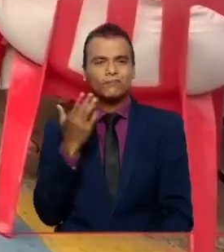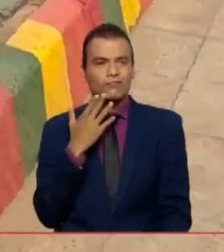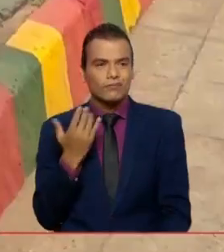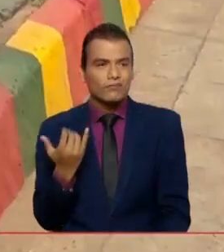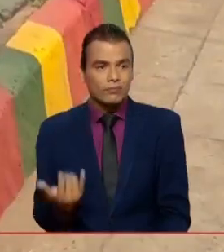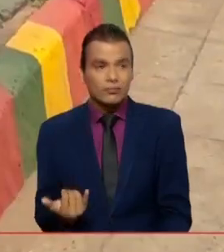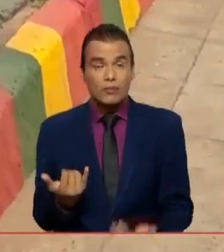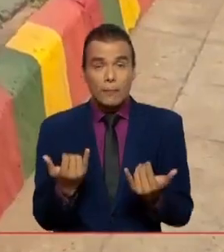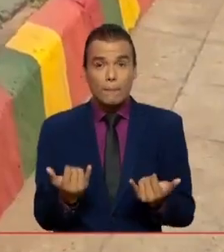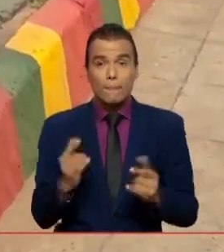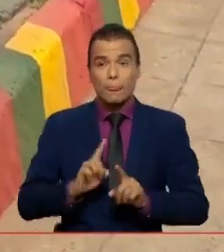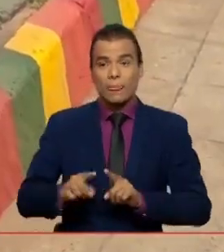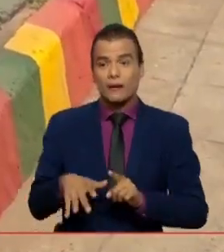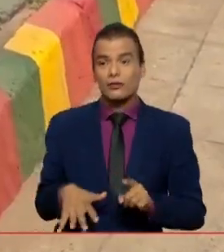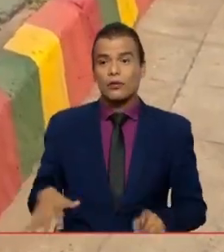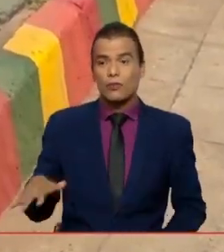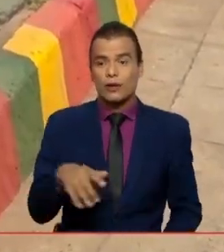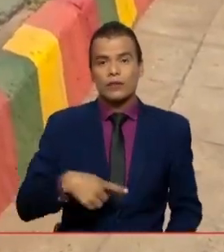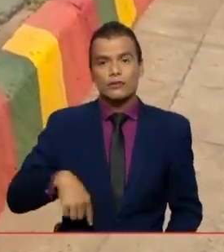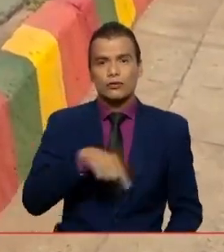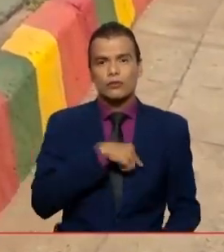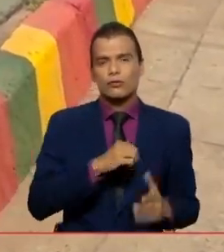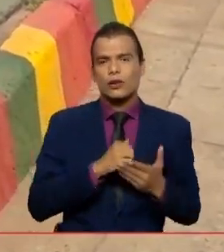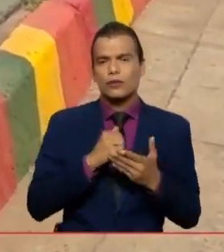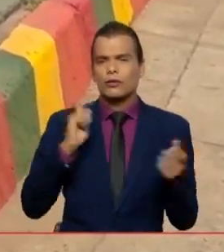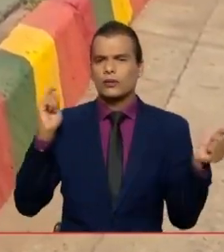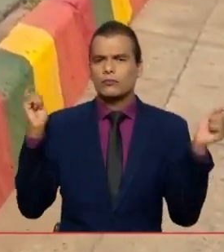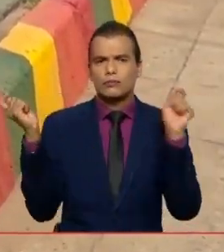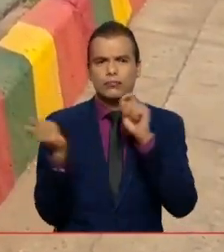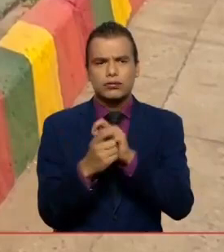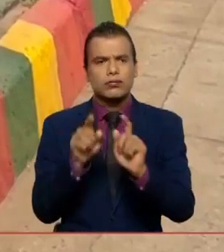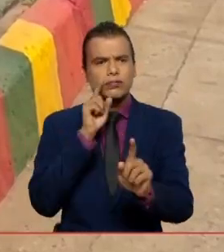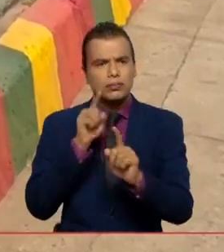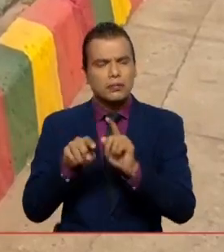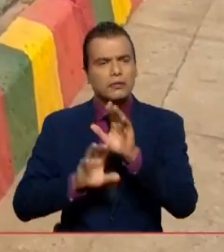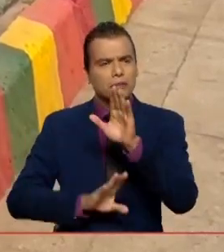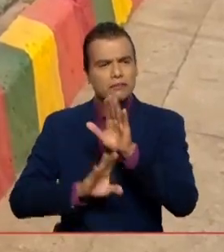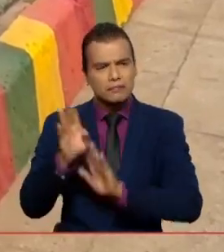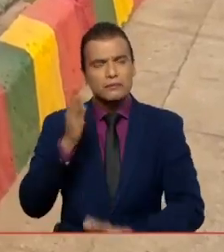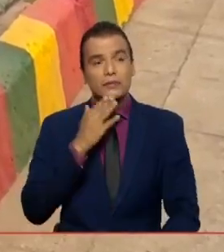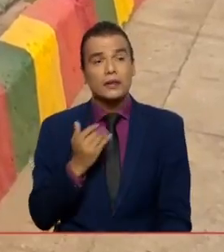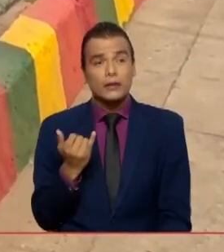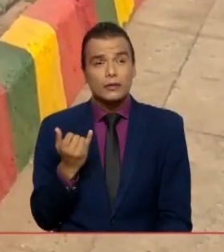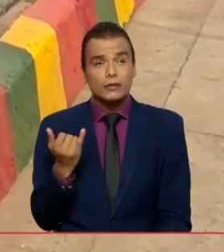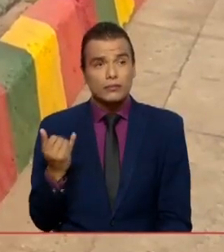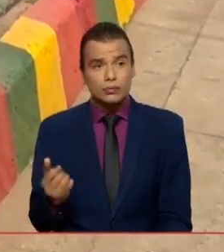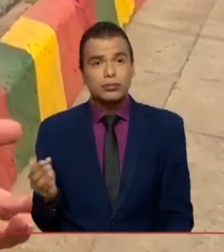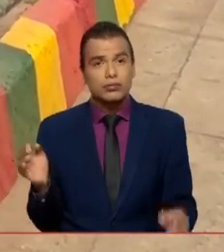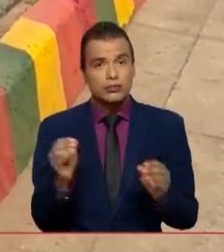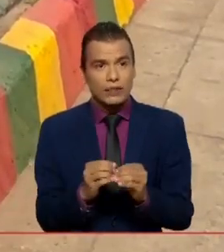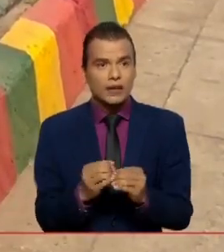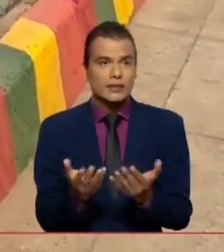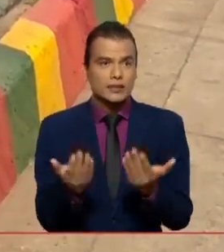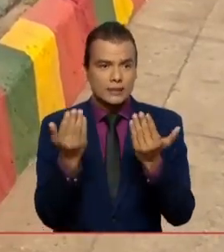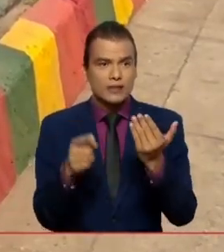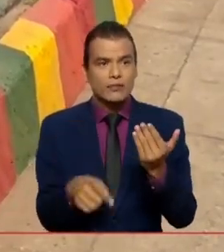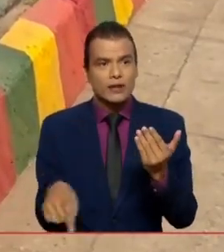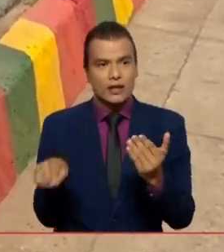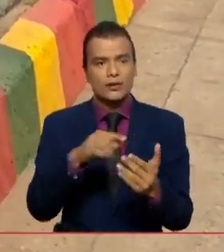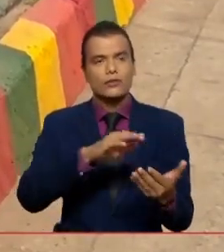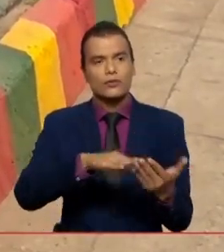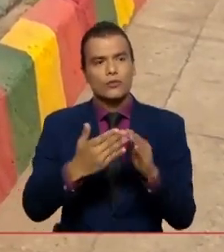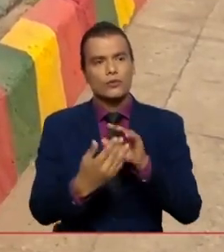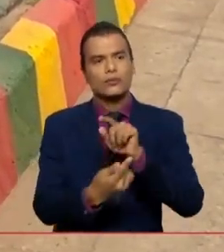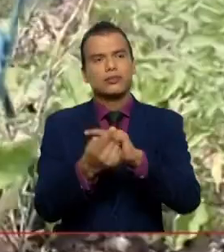sitios emblemáticos e importantes para la comunidad, para su reactivación económica, para los encuentros de ellos como comunidad, para